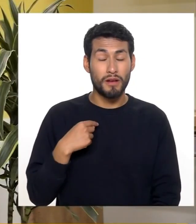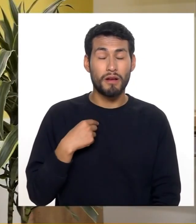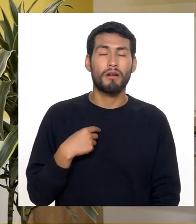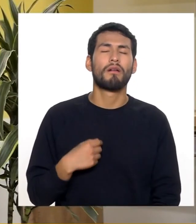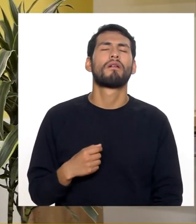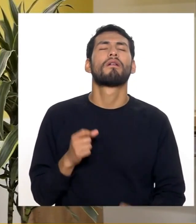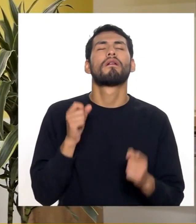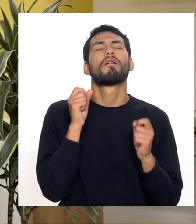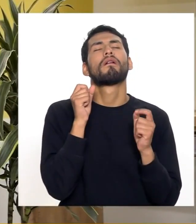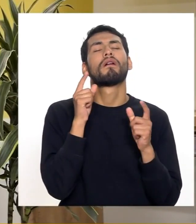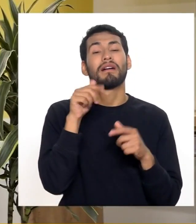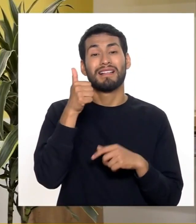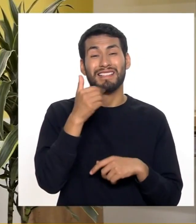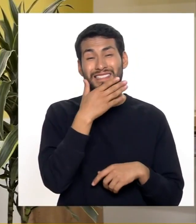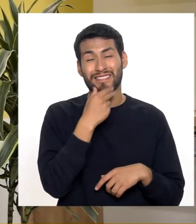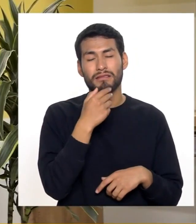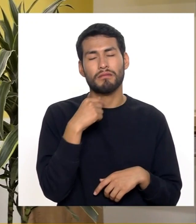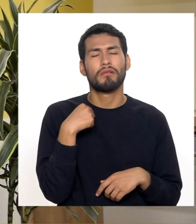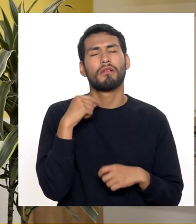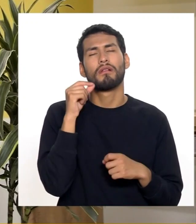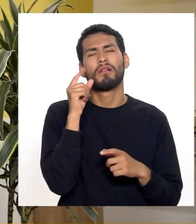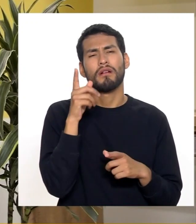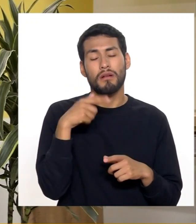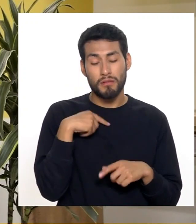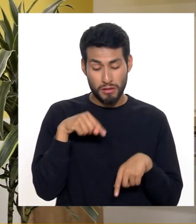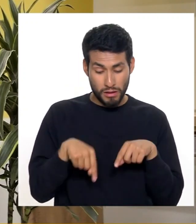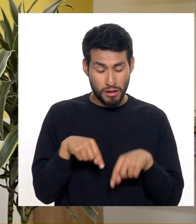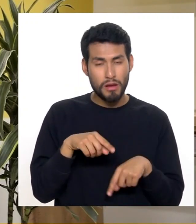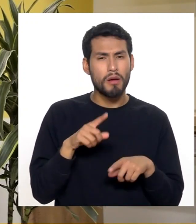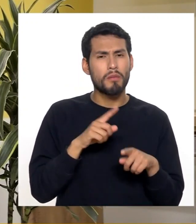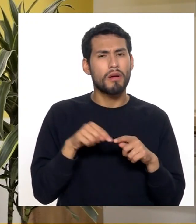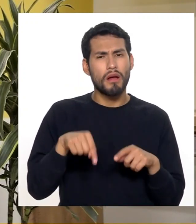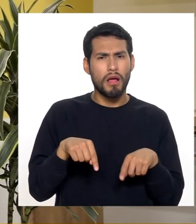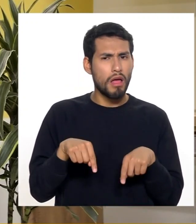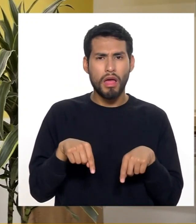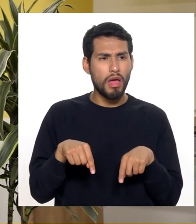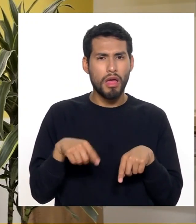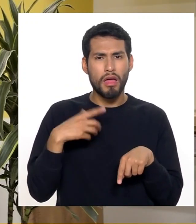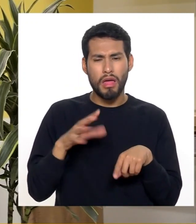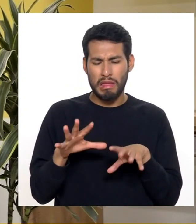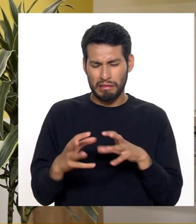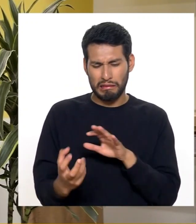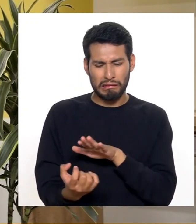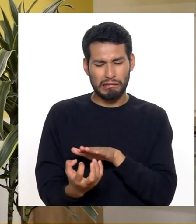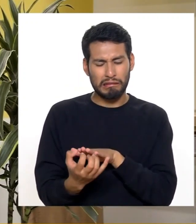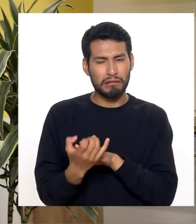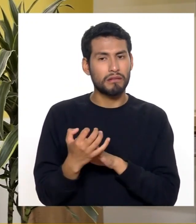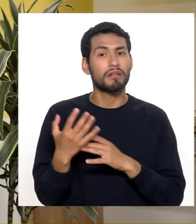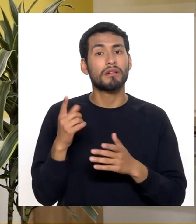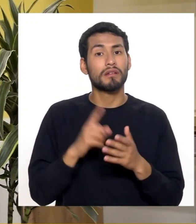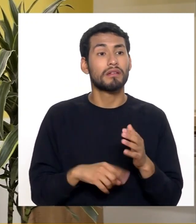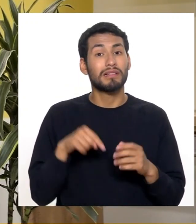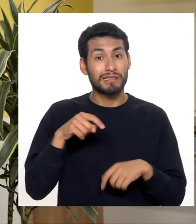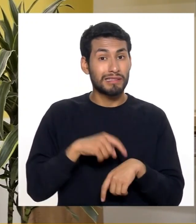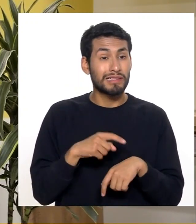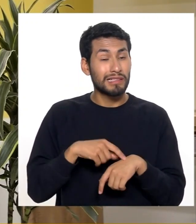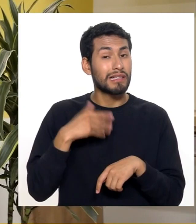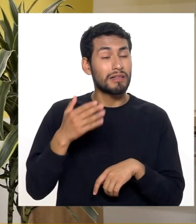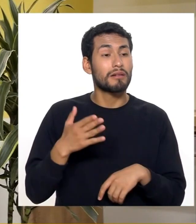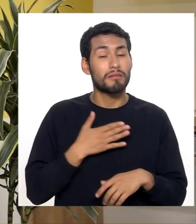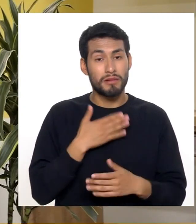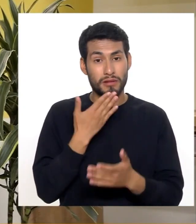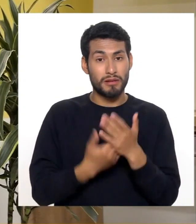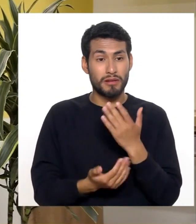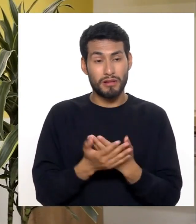Cuando yo llego a despertar fue un 10 de diciembre, aún desperté con mis piernas, pero estas ya estaban necrosando. Cabe recalcar que para ese